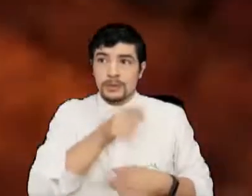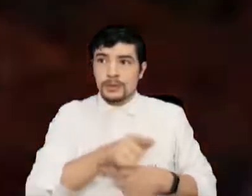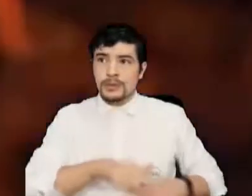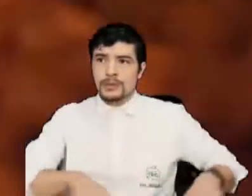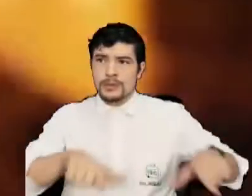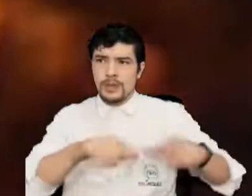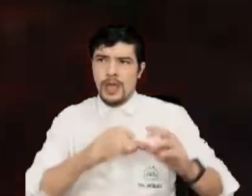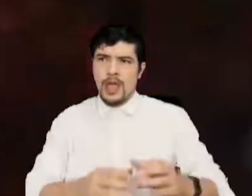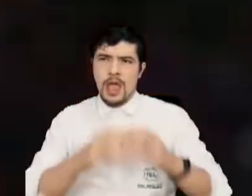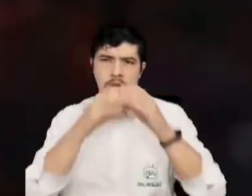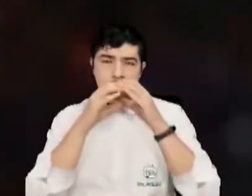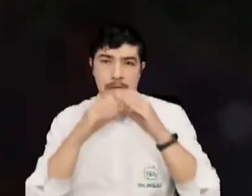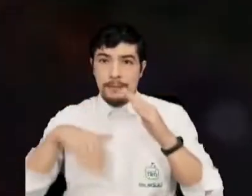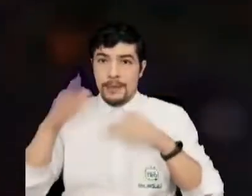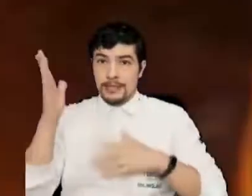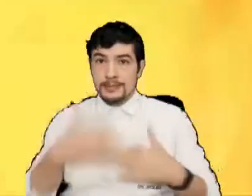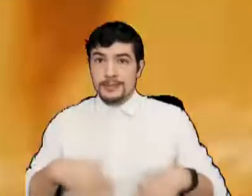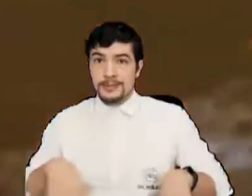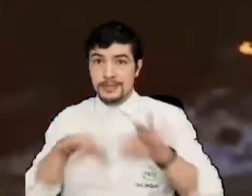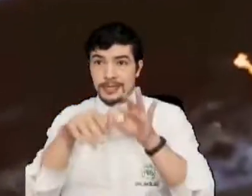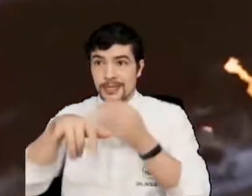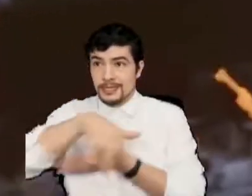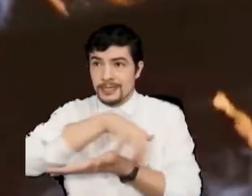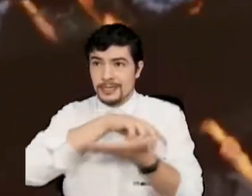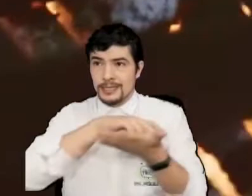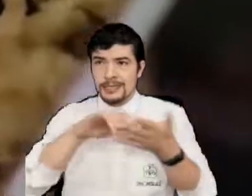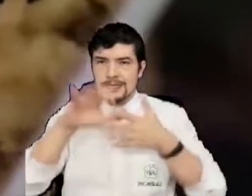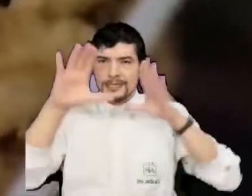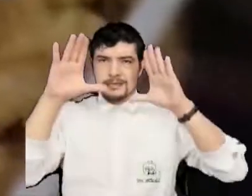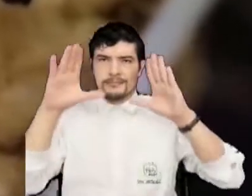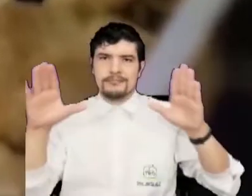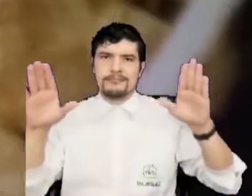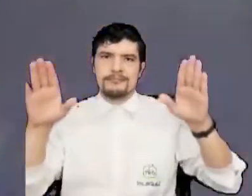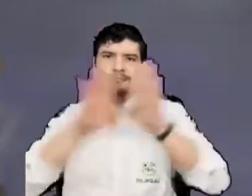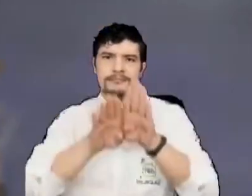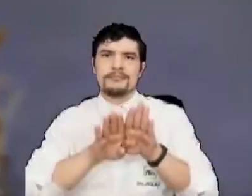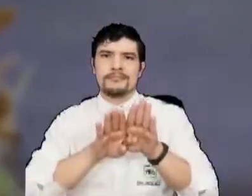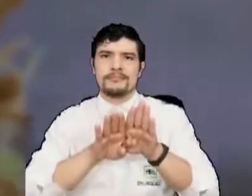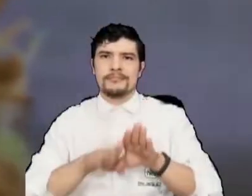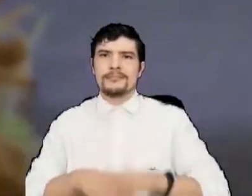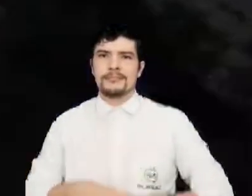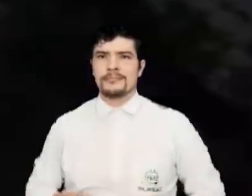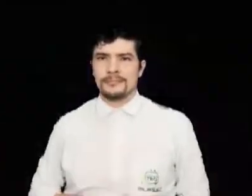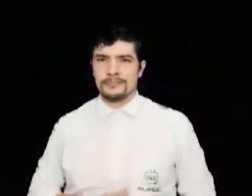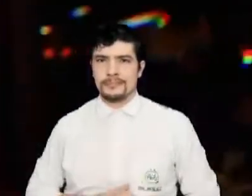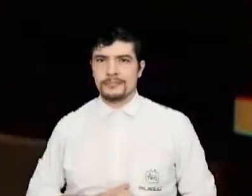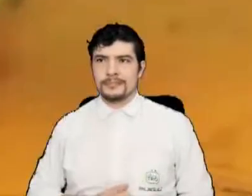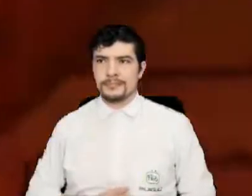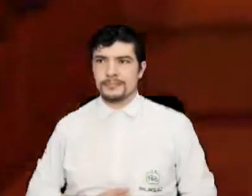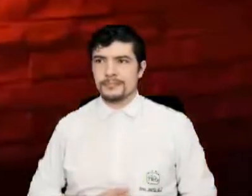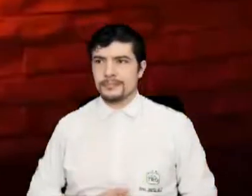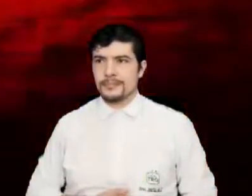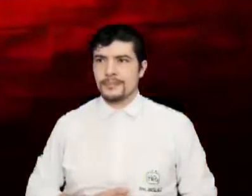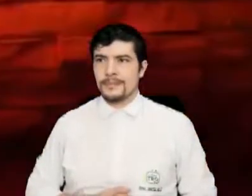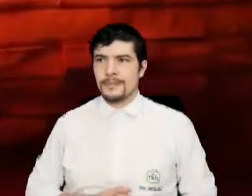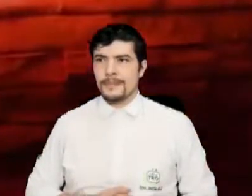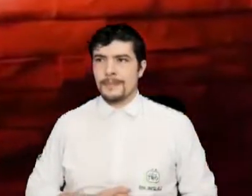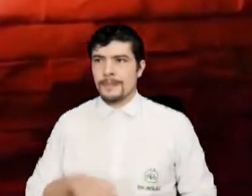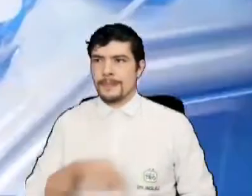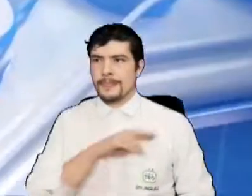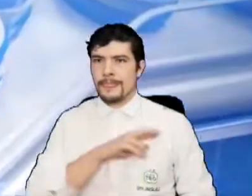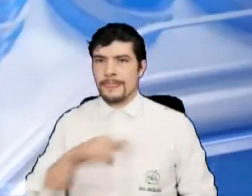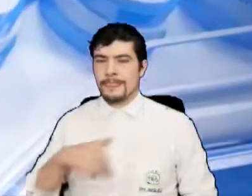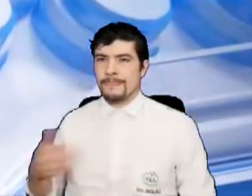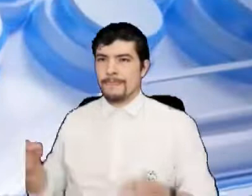insignias de Santander ha cerrado uno de sus locales más conocidos. Hemos cerrado algunos puntos de venta